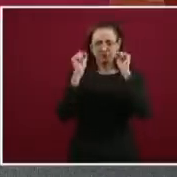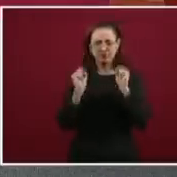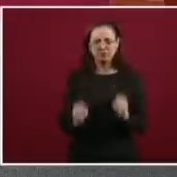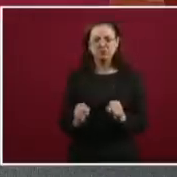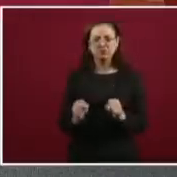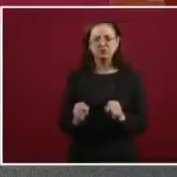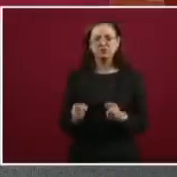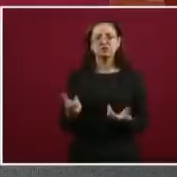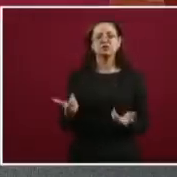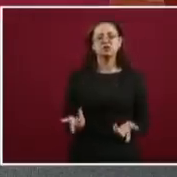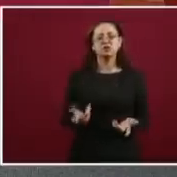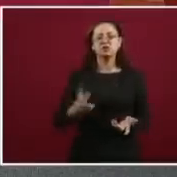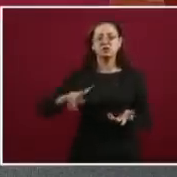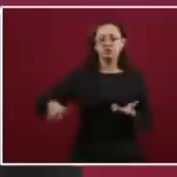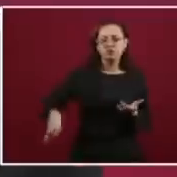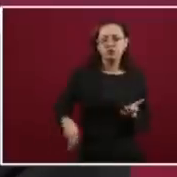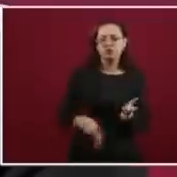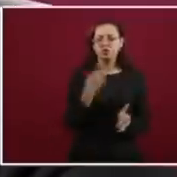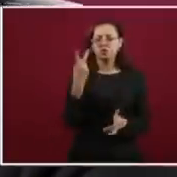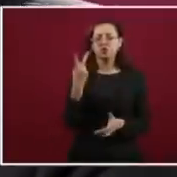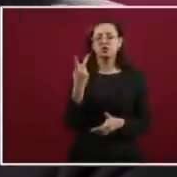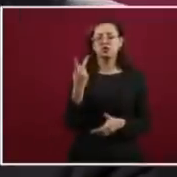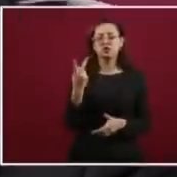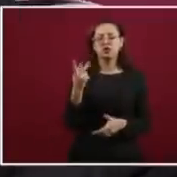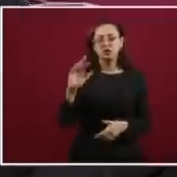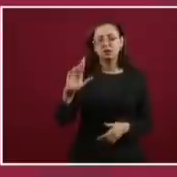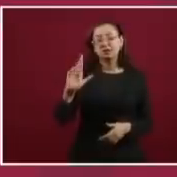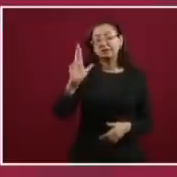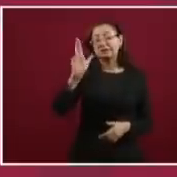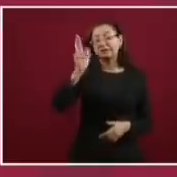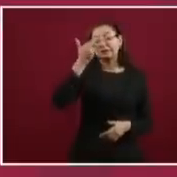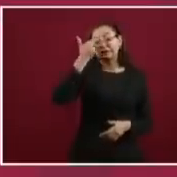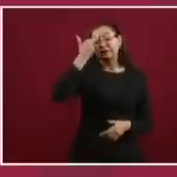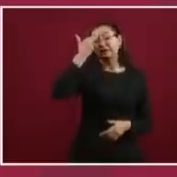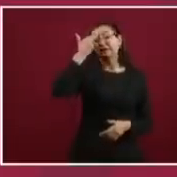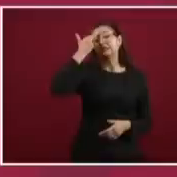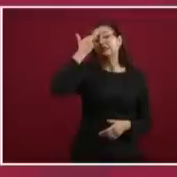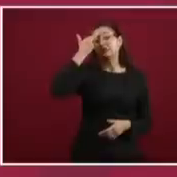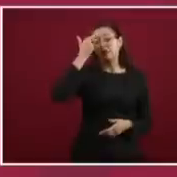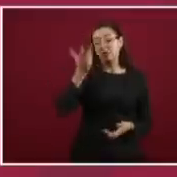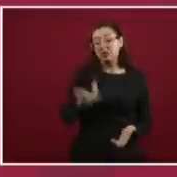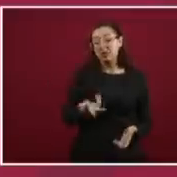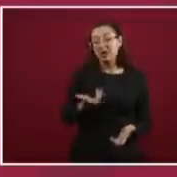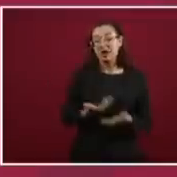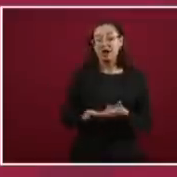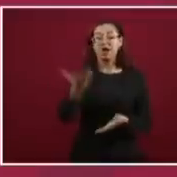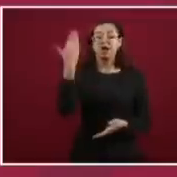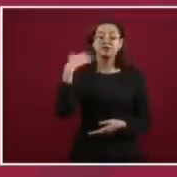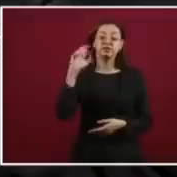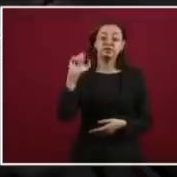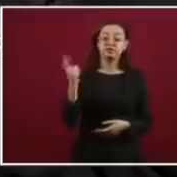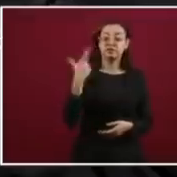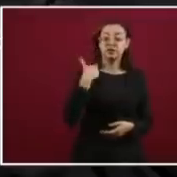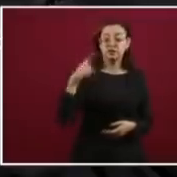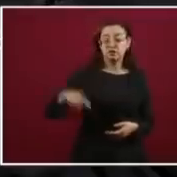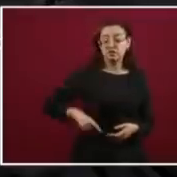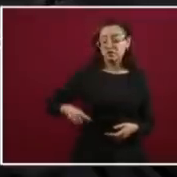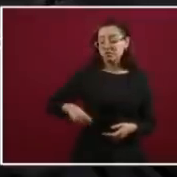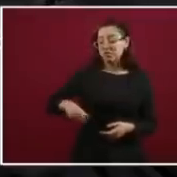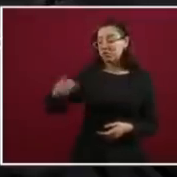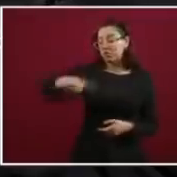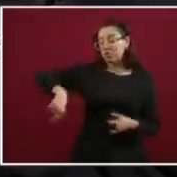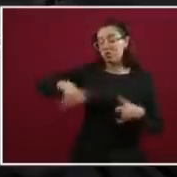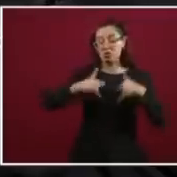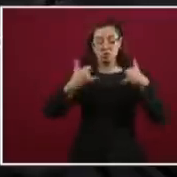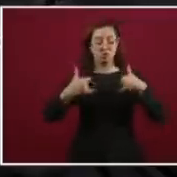recordar lo irresponsable que fue rechazar a los jóvenes que querían estudiar